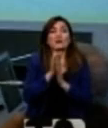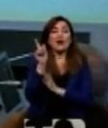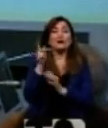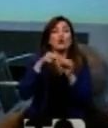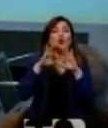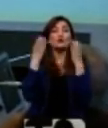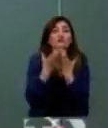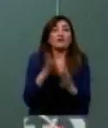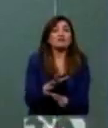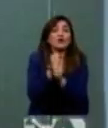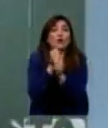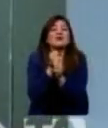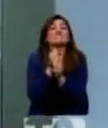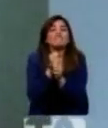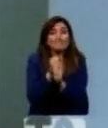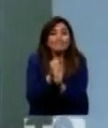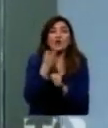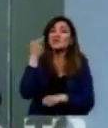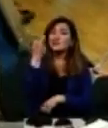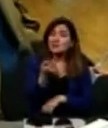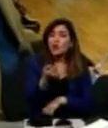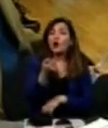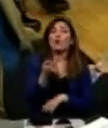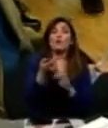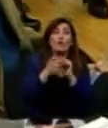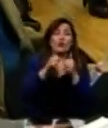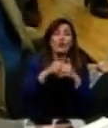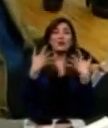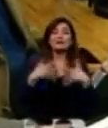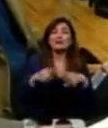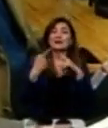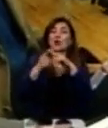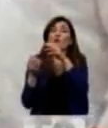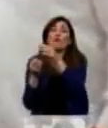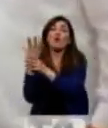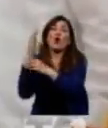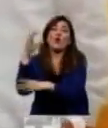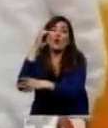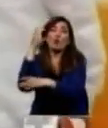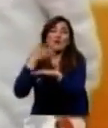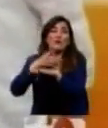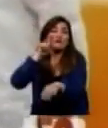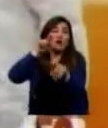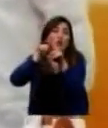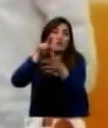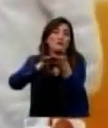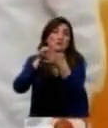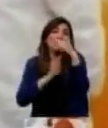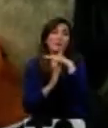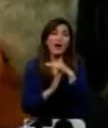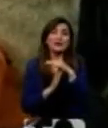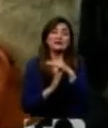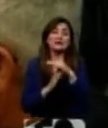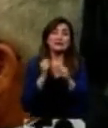del Comité de Seguridad Externo y dijo que hay que entender este problema que nació en Colombia y que luego de la firma de la paz no se hizo